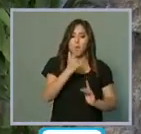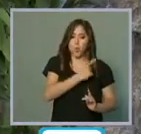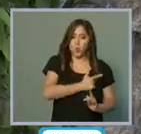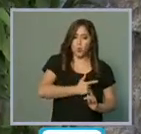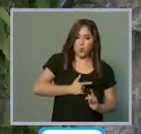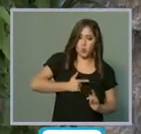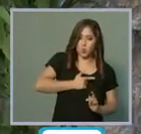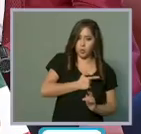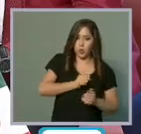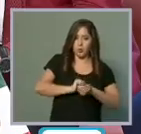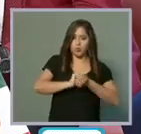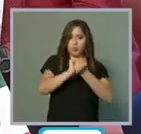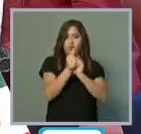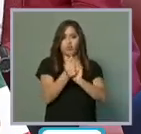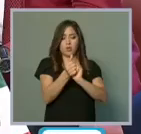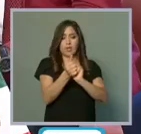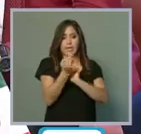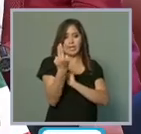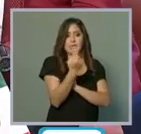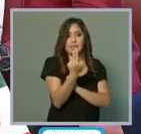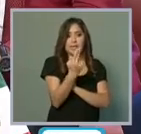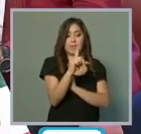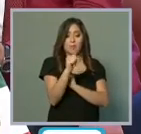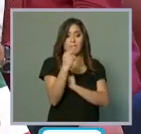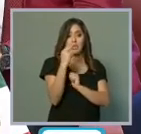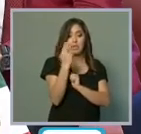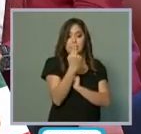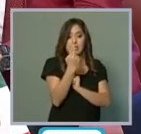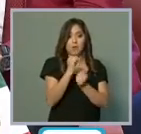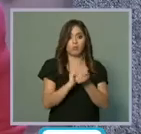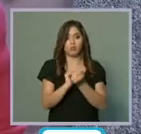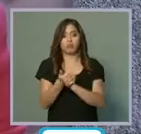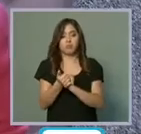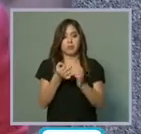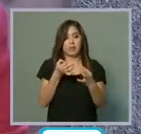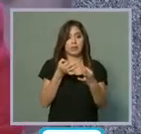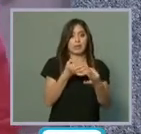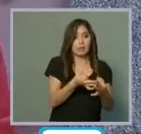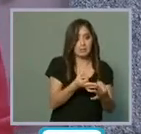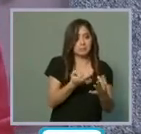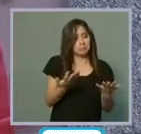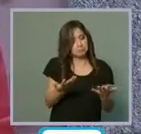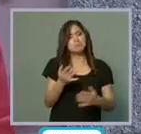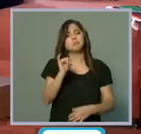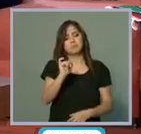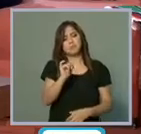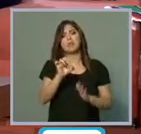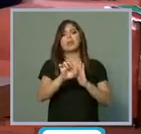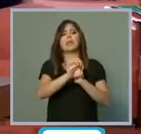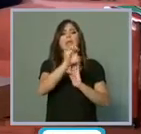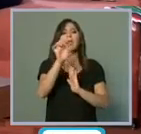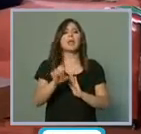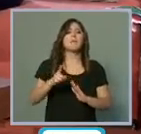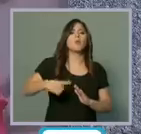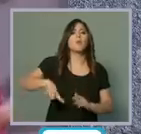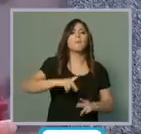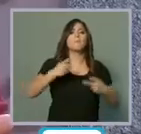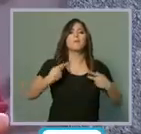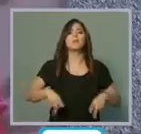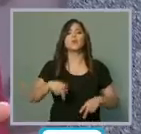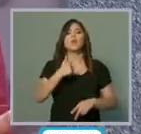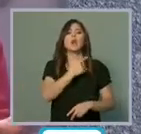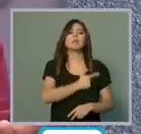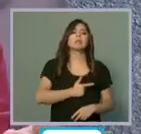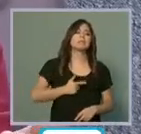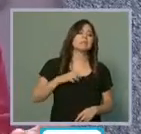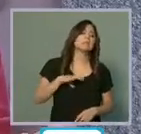y una necesidad se puede volver una dependencia? 100%, ¿no? Vamos a pensar la gente que le gusta fumar, ¿Ok? que de pronto se echa un cigarrito,